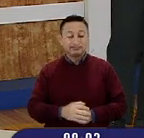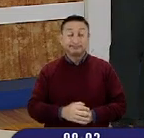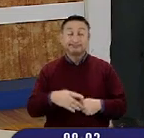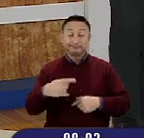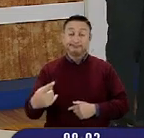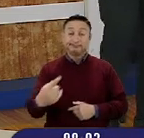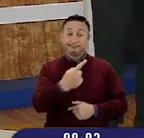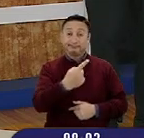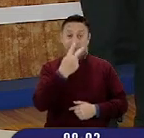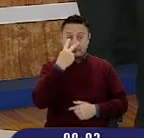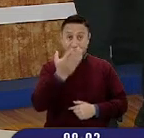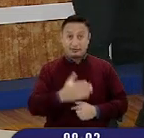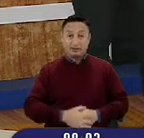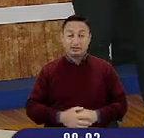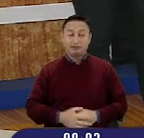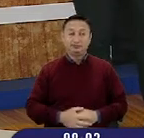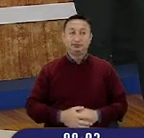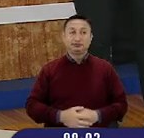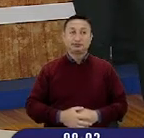los antisociales.